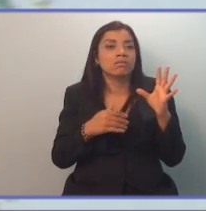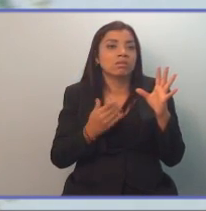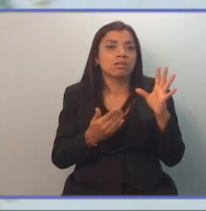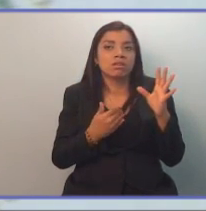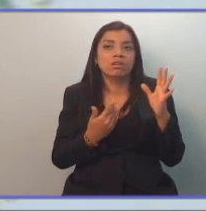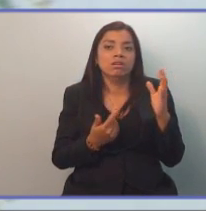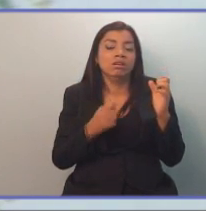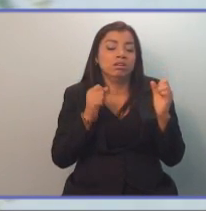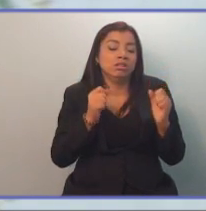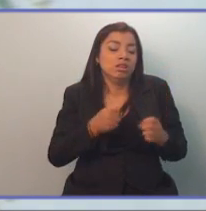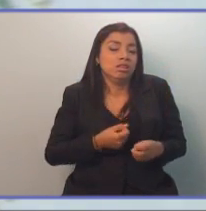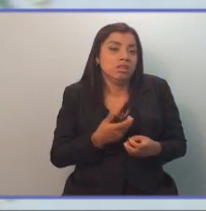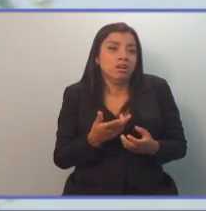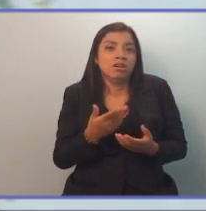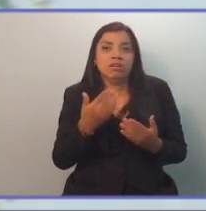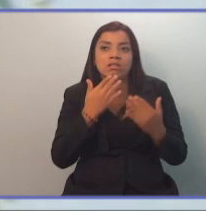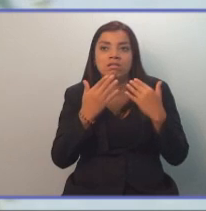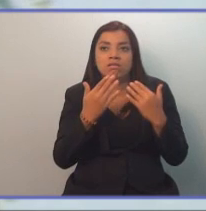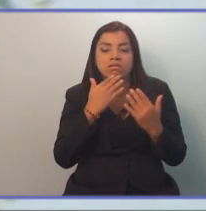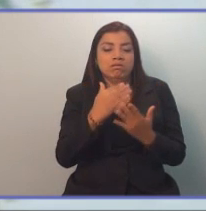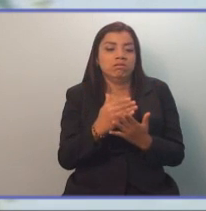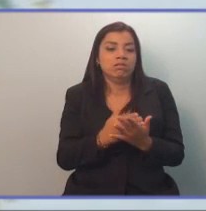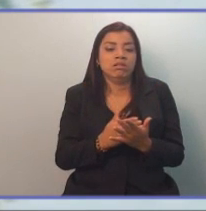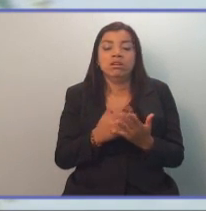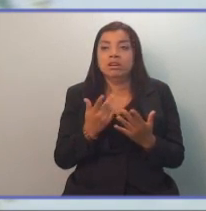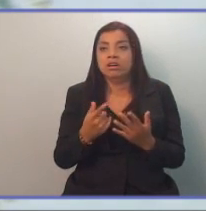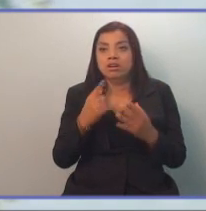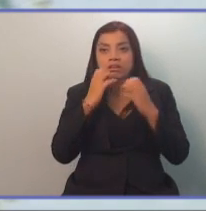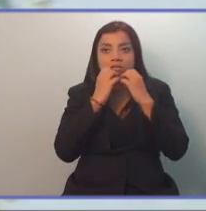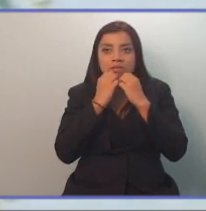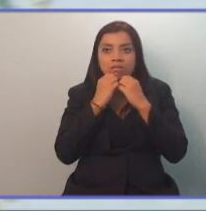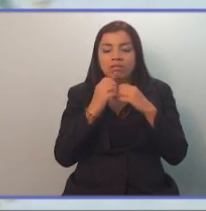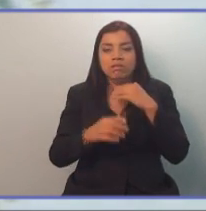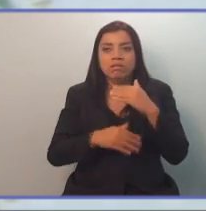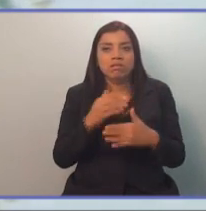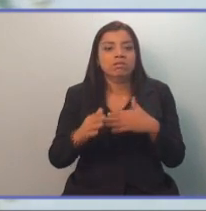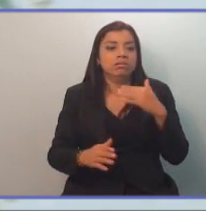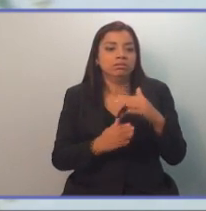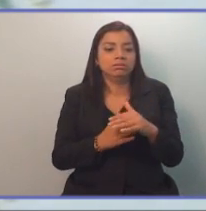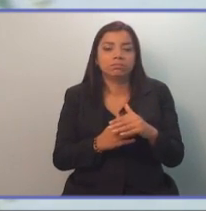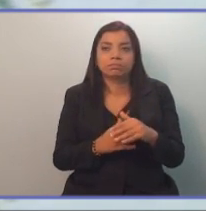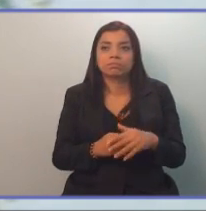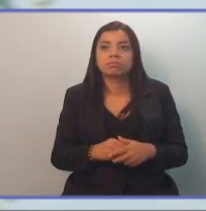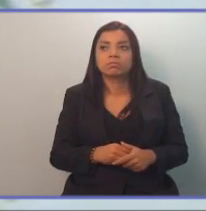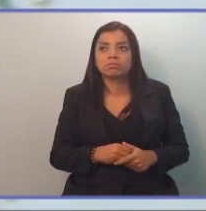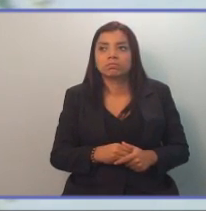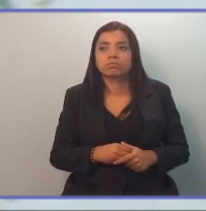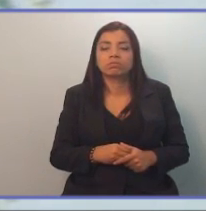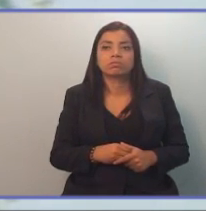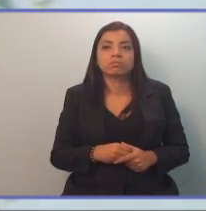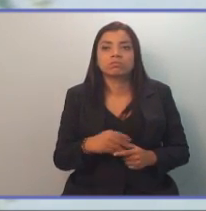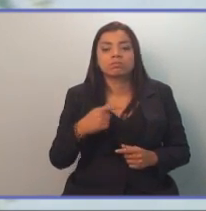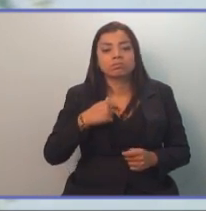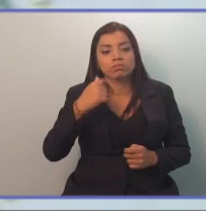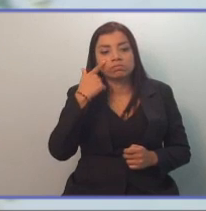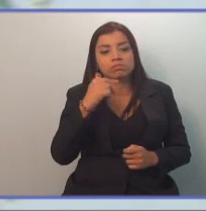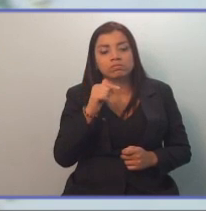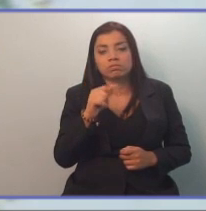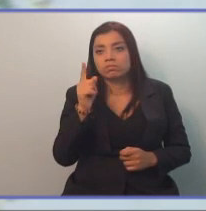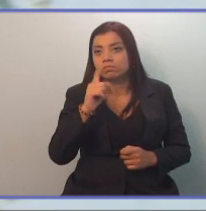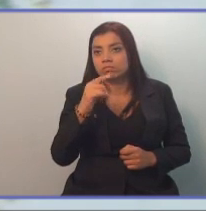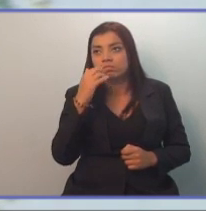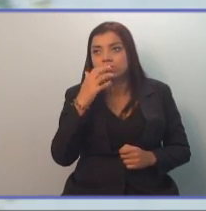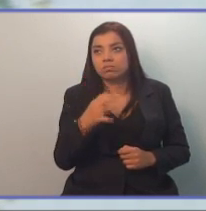se acusó en un momento determinado que por las reservas se entramparon los casos de probidad. Eso no es